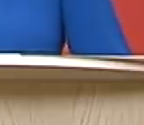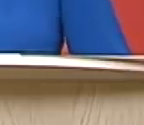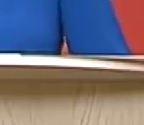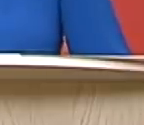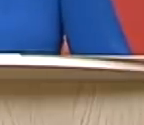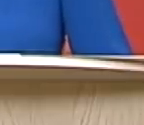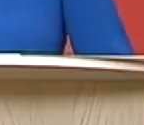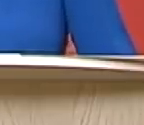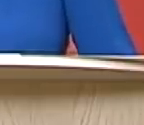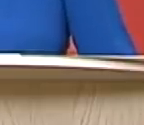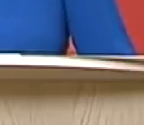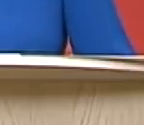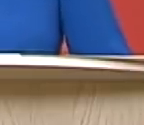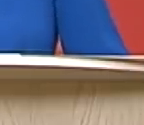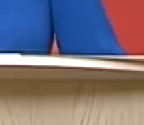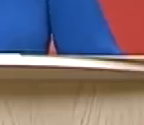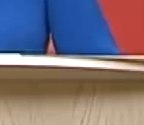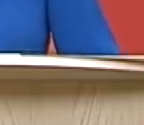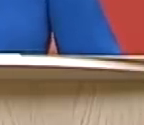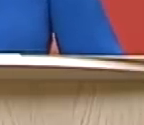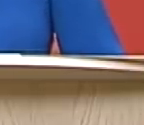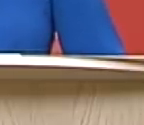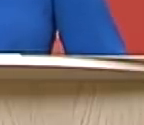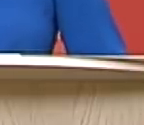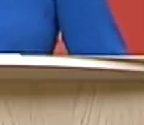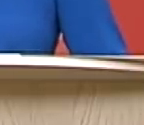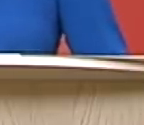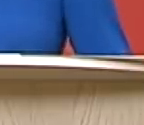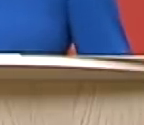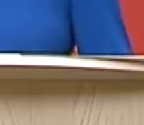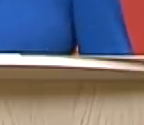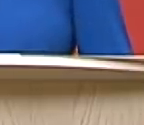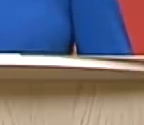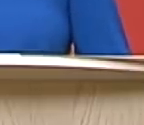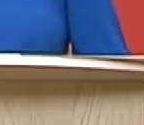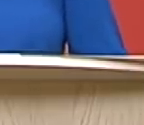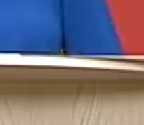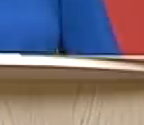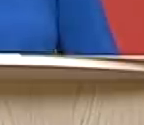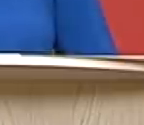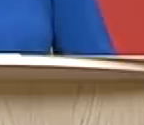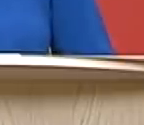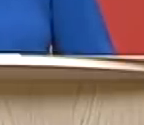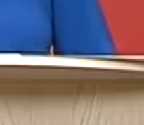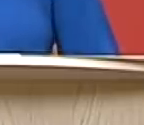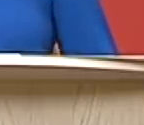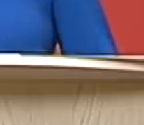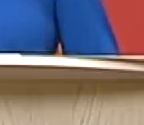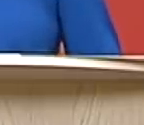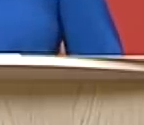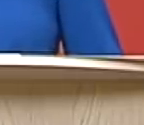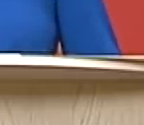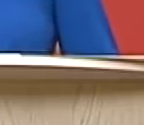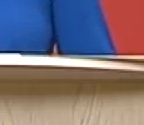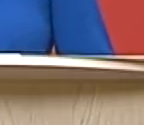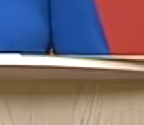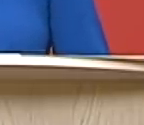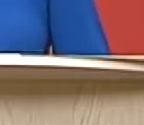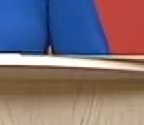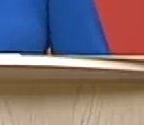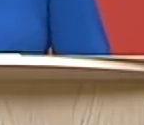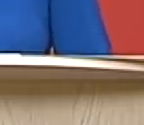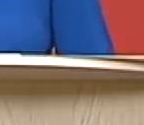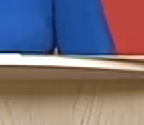presentado 29 nuevos casos. 7 de ellos en el estado Miranda,